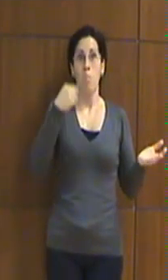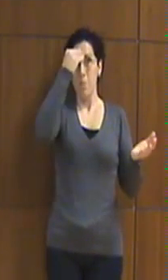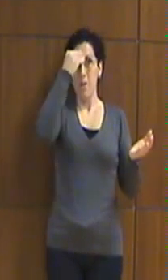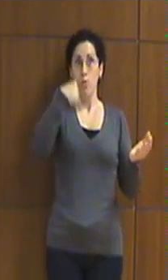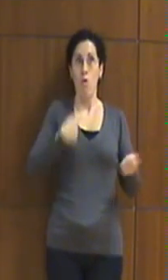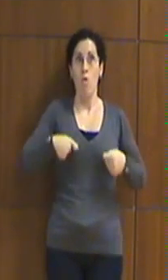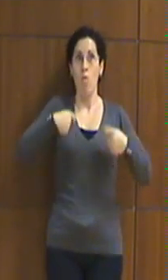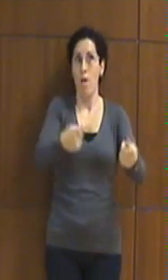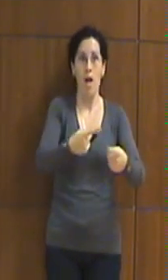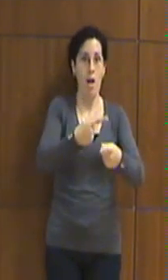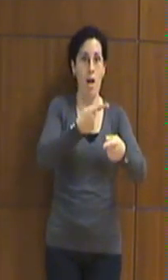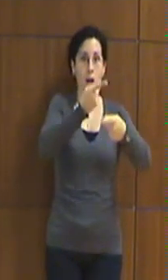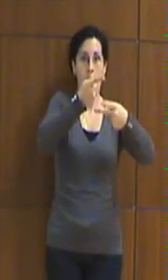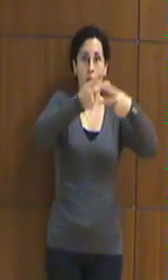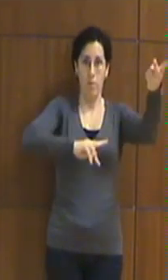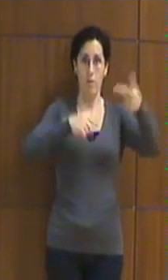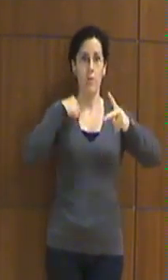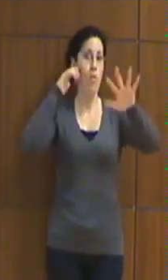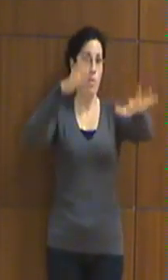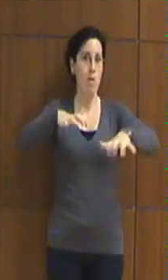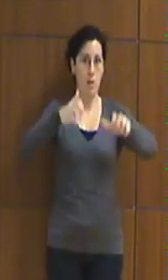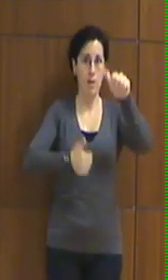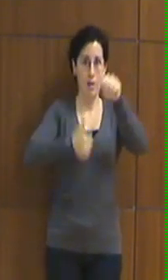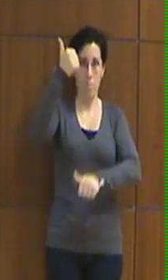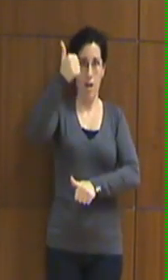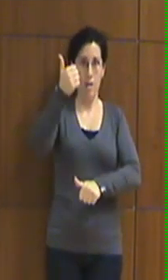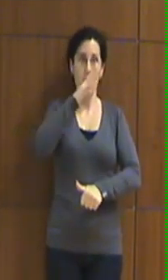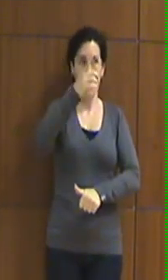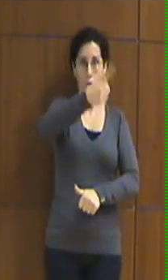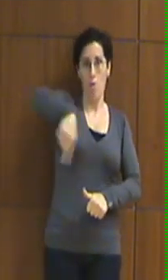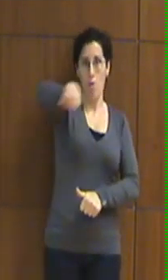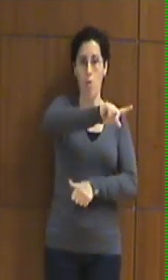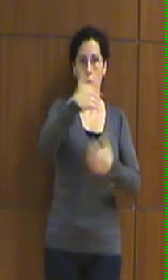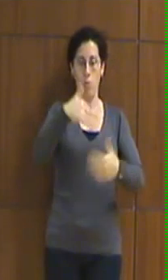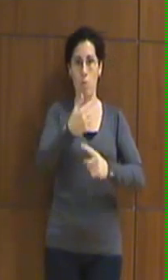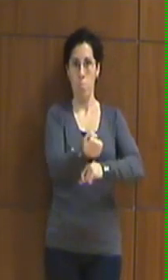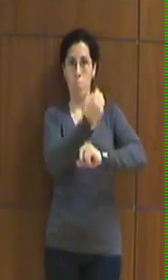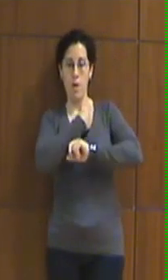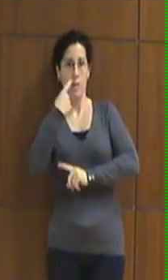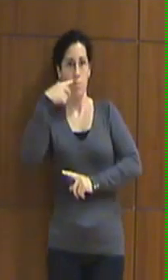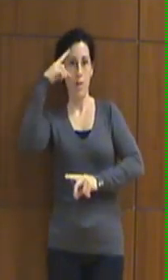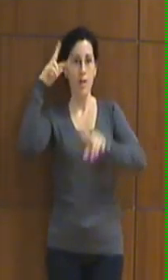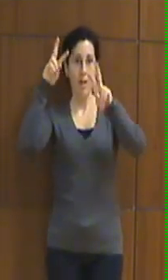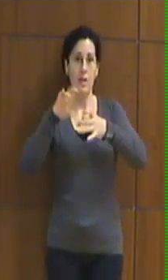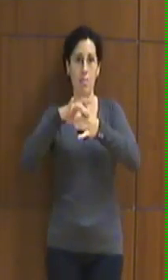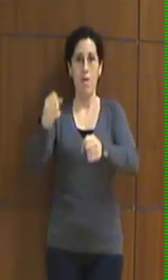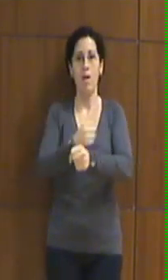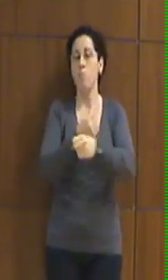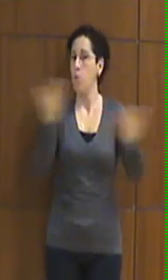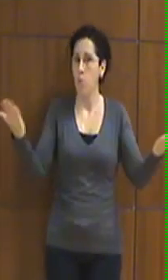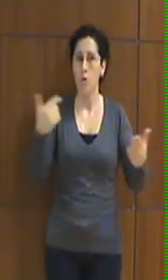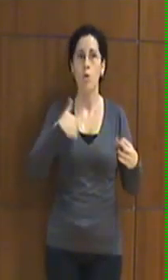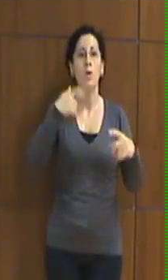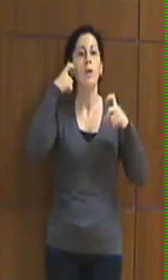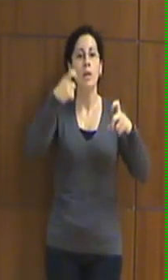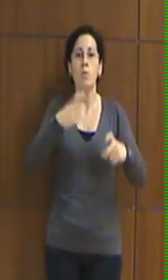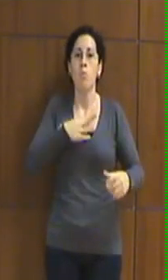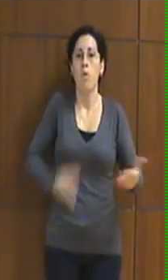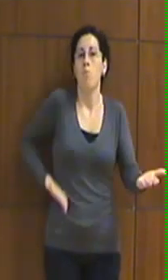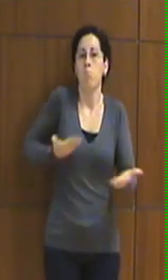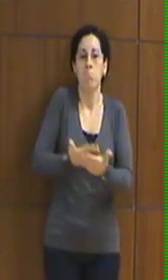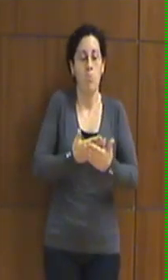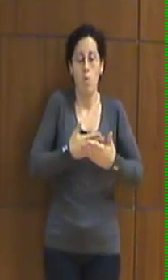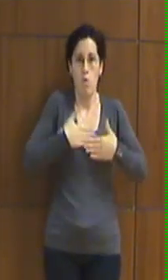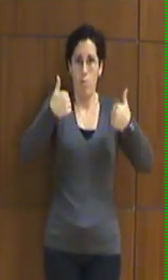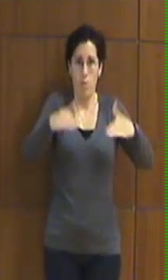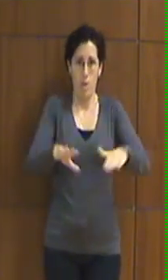que voy a exponer, porque me parece a mí que estáis más cualificados que yo para hablar de este tema, pero en fin, aportaré todo lo